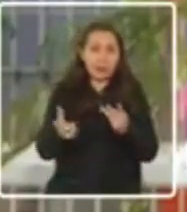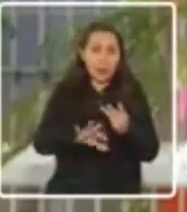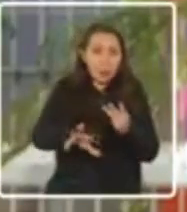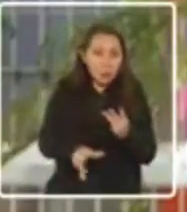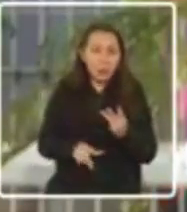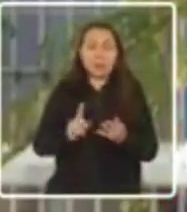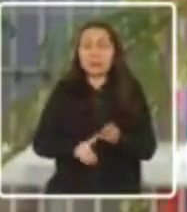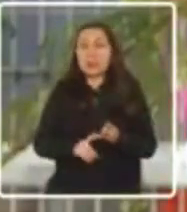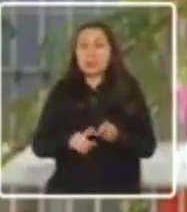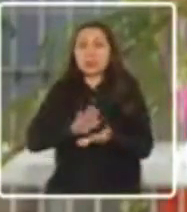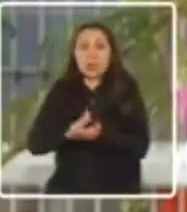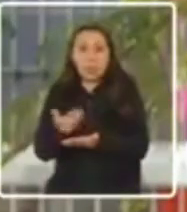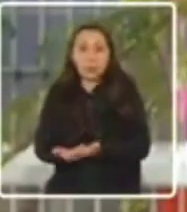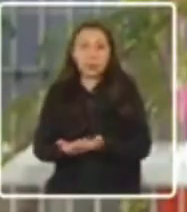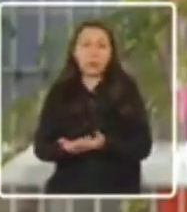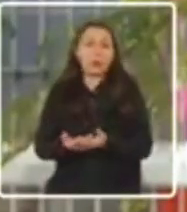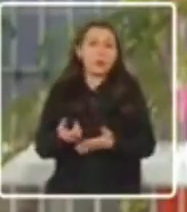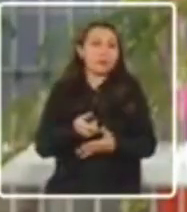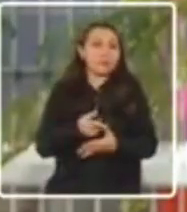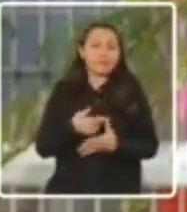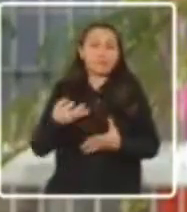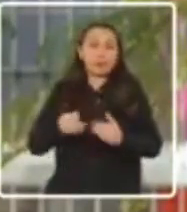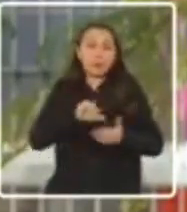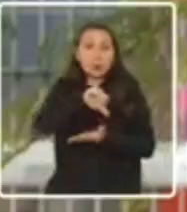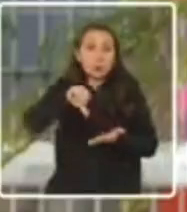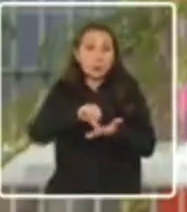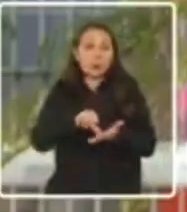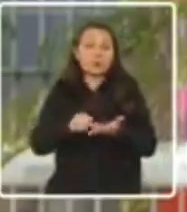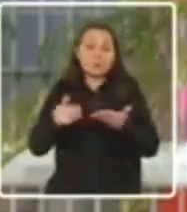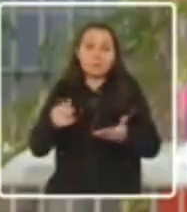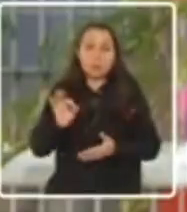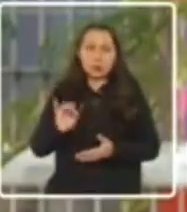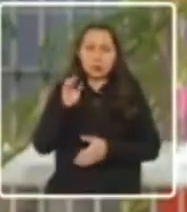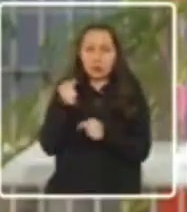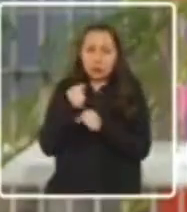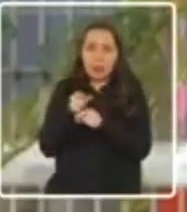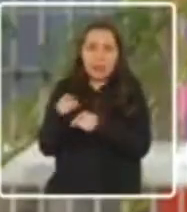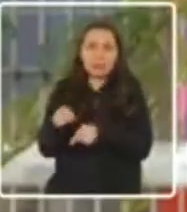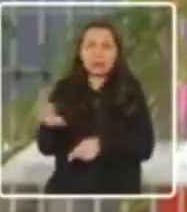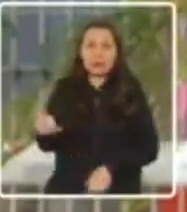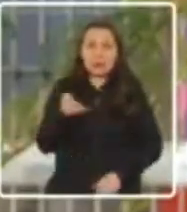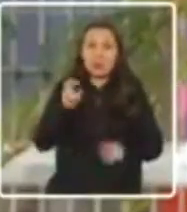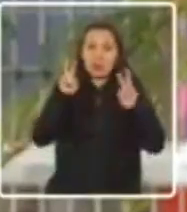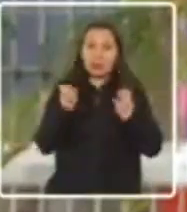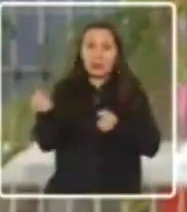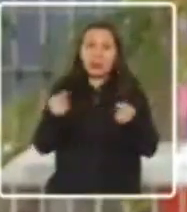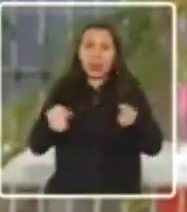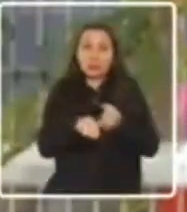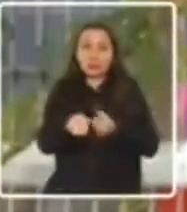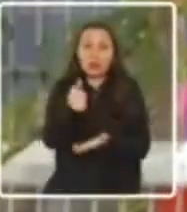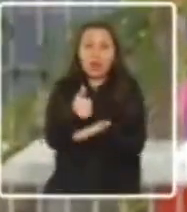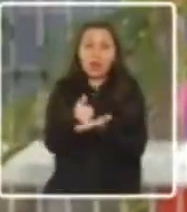delincuencia, de sanidad, de, por cierto, urbanismo. Así que vamos a trabajar en eso. Sobre el tema que mencionaba de transporte,